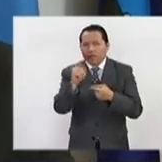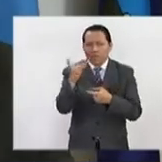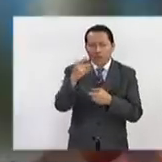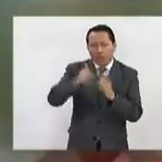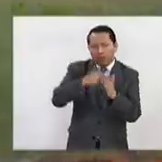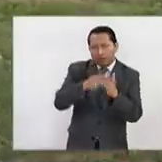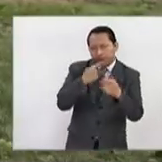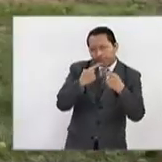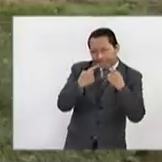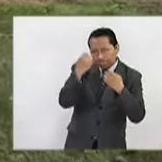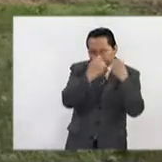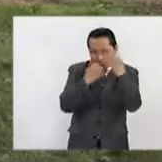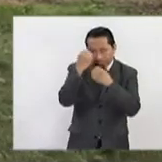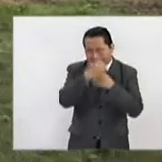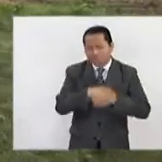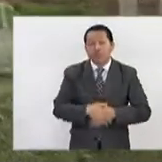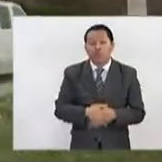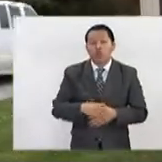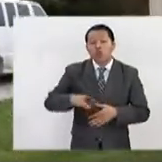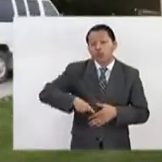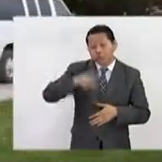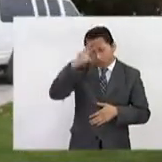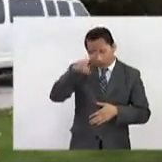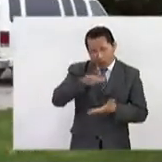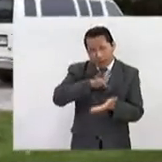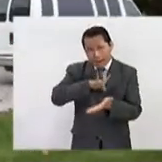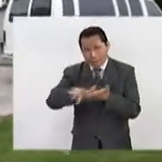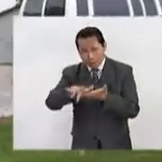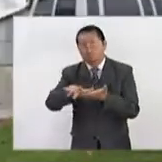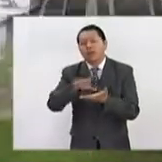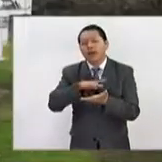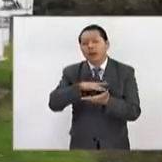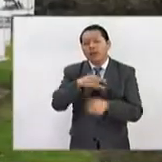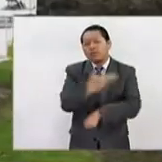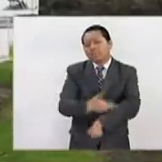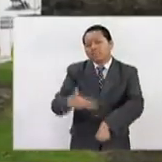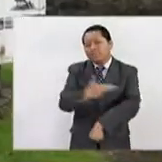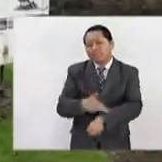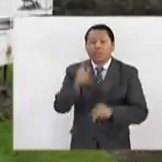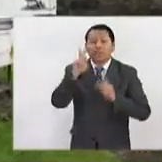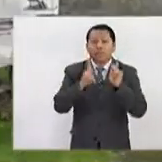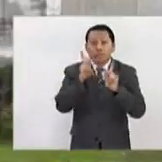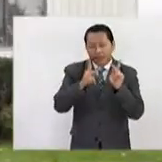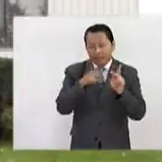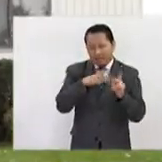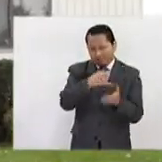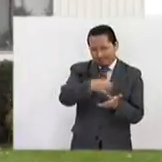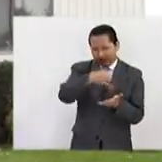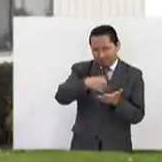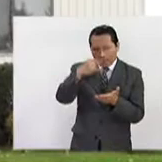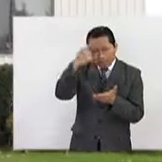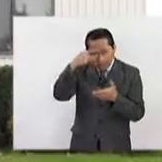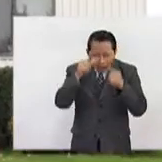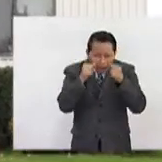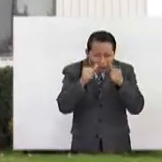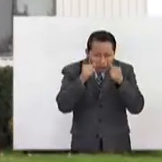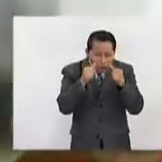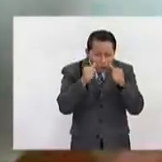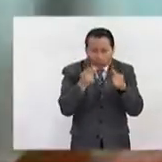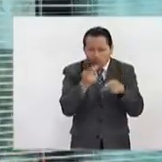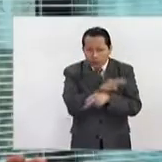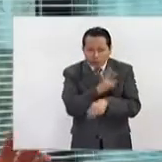times. El gobierno mexicano apoya a los trabajadores con trámites y realiza visitas a las granjas para constatar sus condiciones